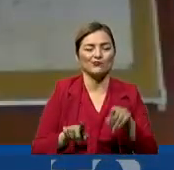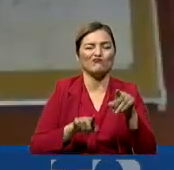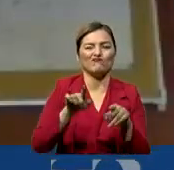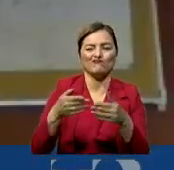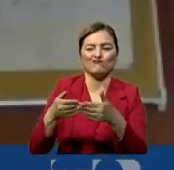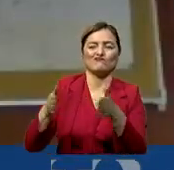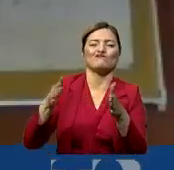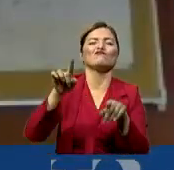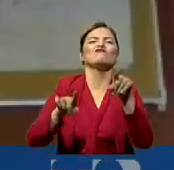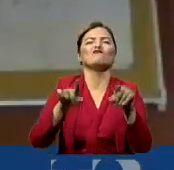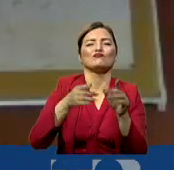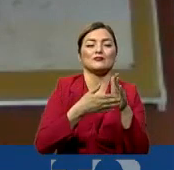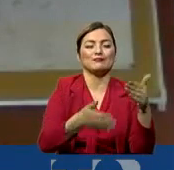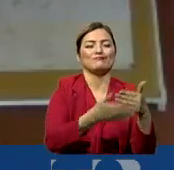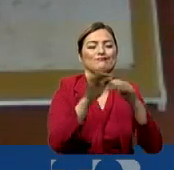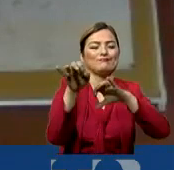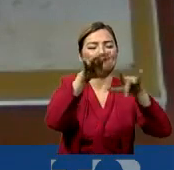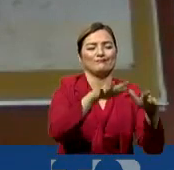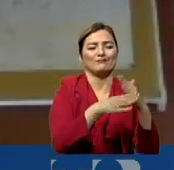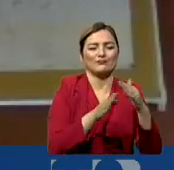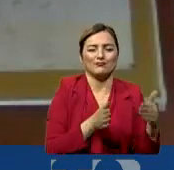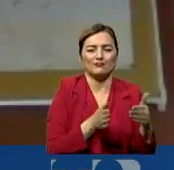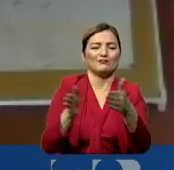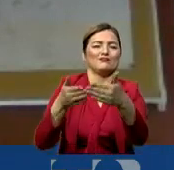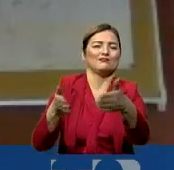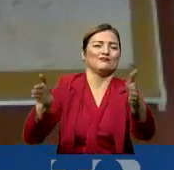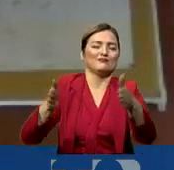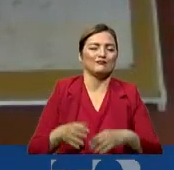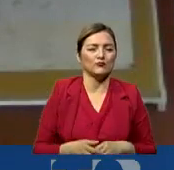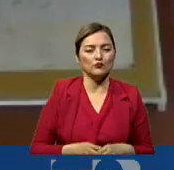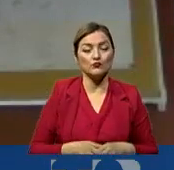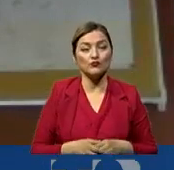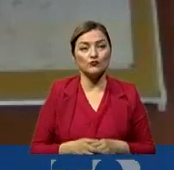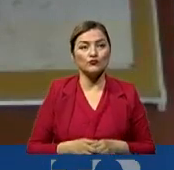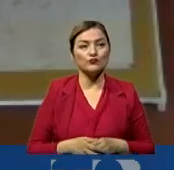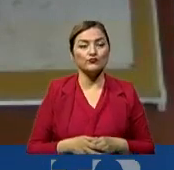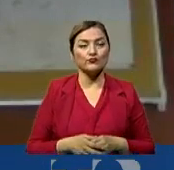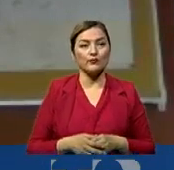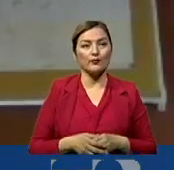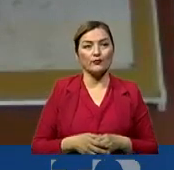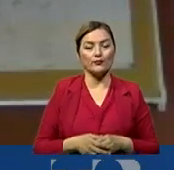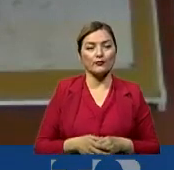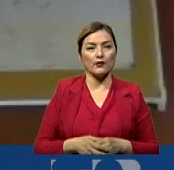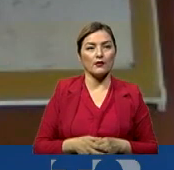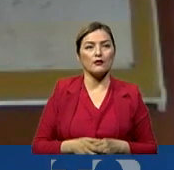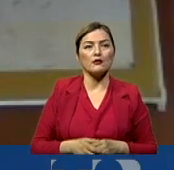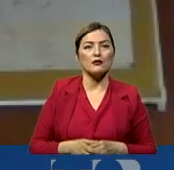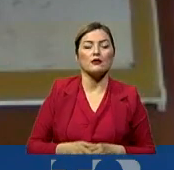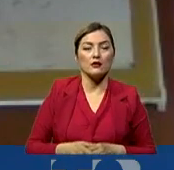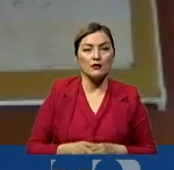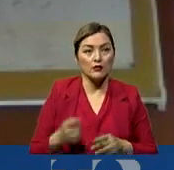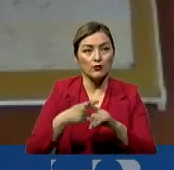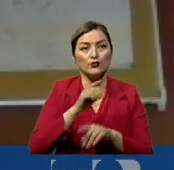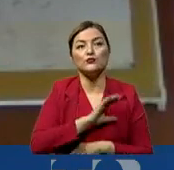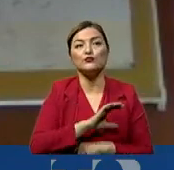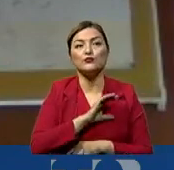hemos activado esa coordinación tanto con vías estatales como con vías correspondientes a los gobiernos